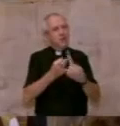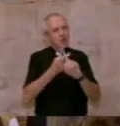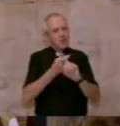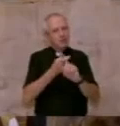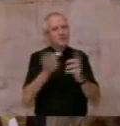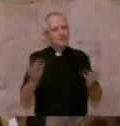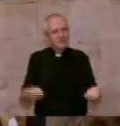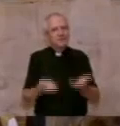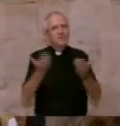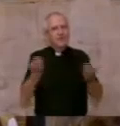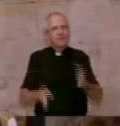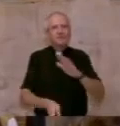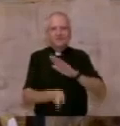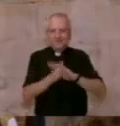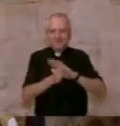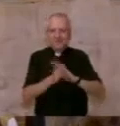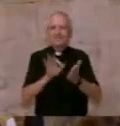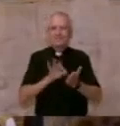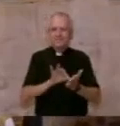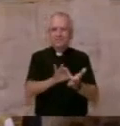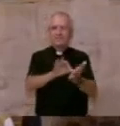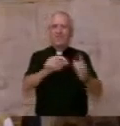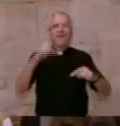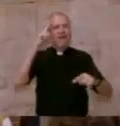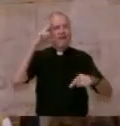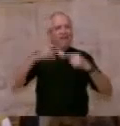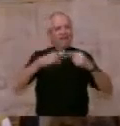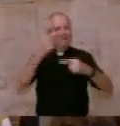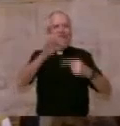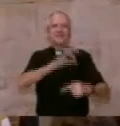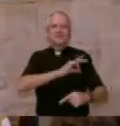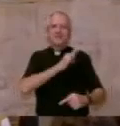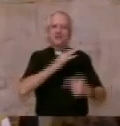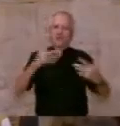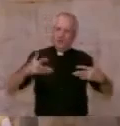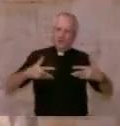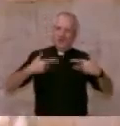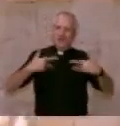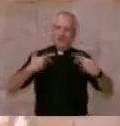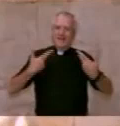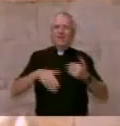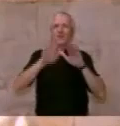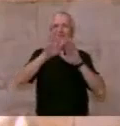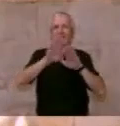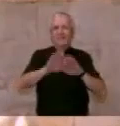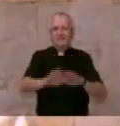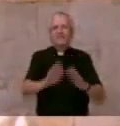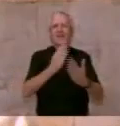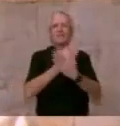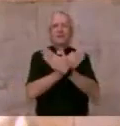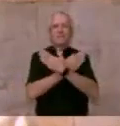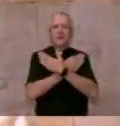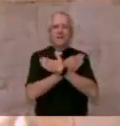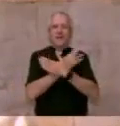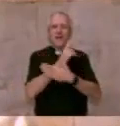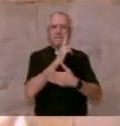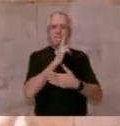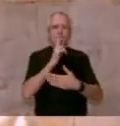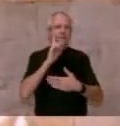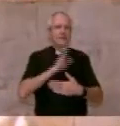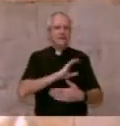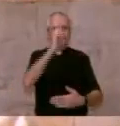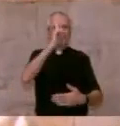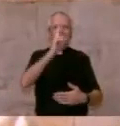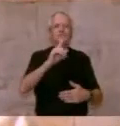te exhortamos a seguir sirviendo cada día al Señor con alegría y con la intercesión de la Santísima Virgen María, Madre de Dios, y